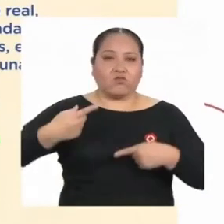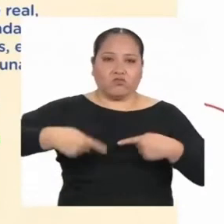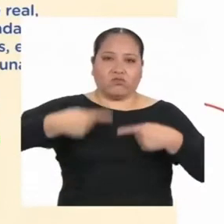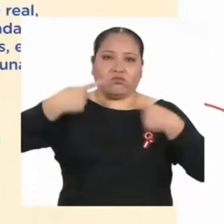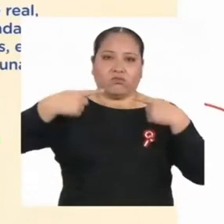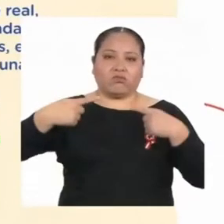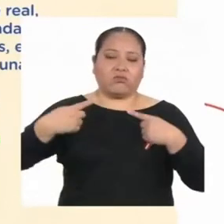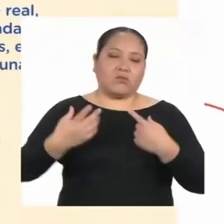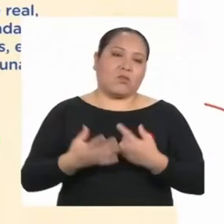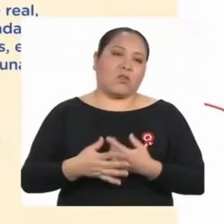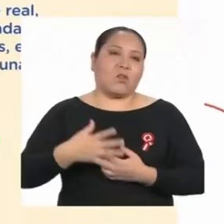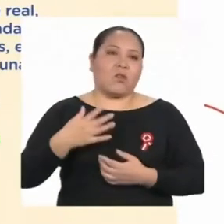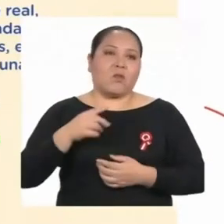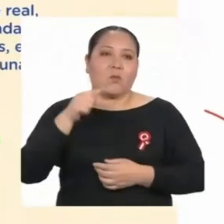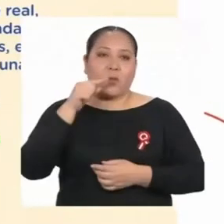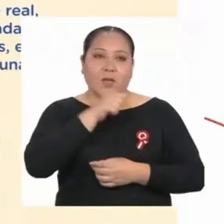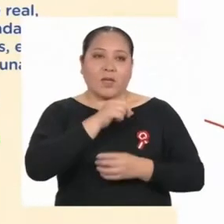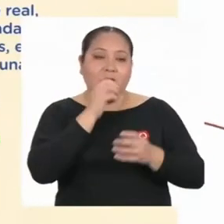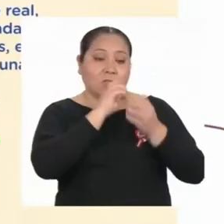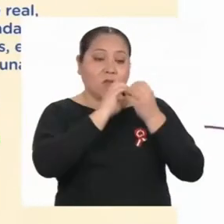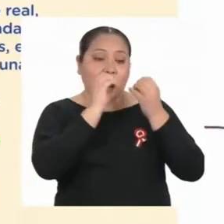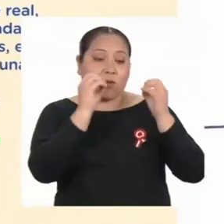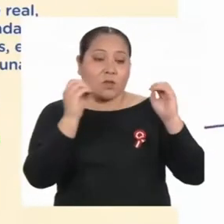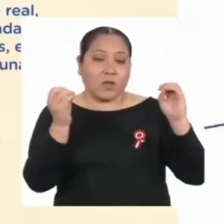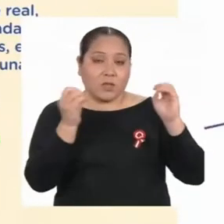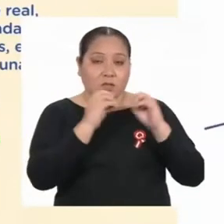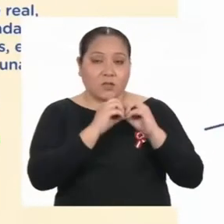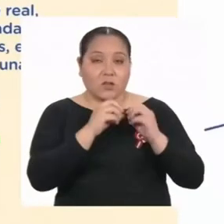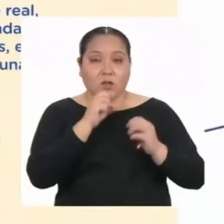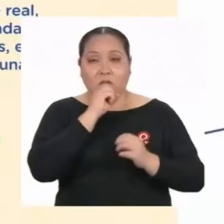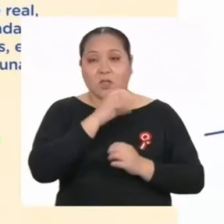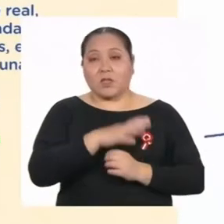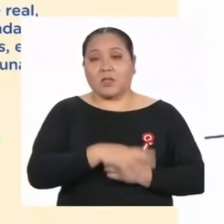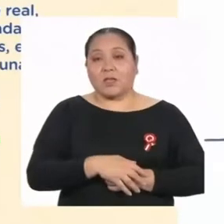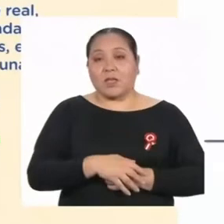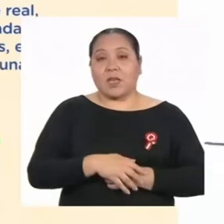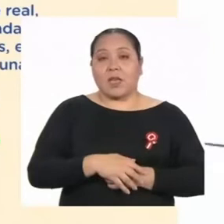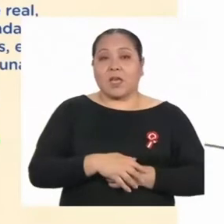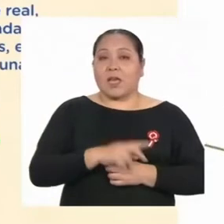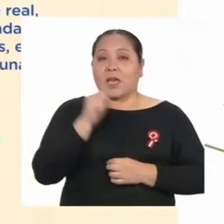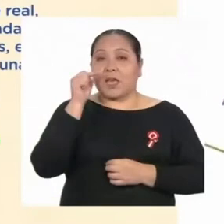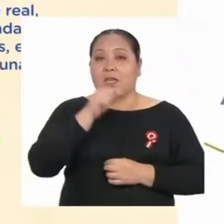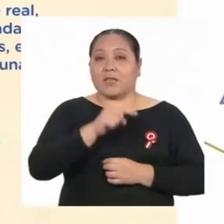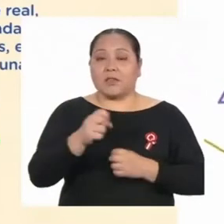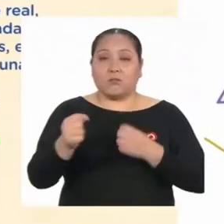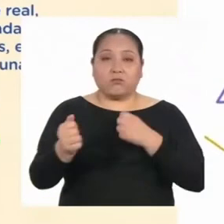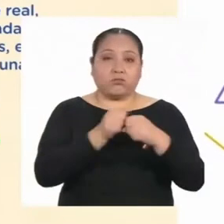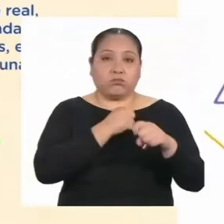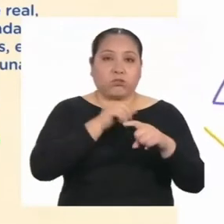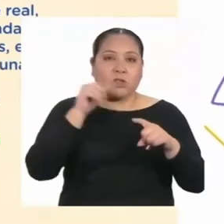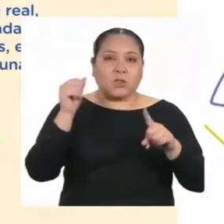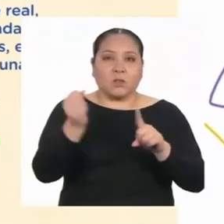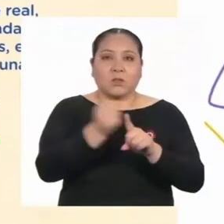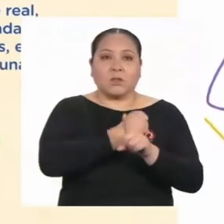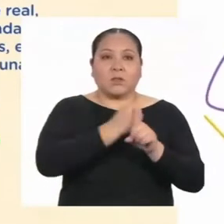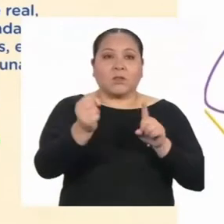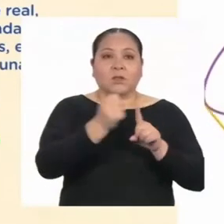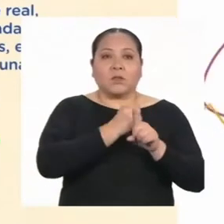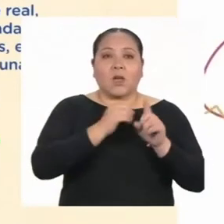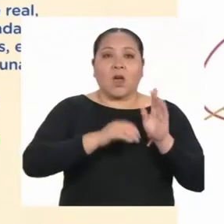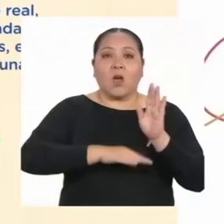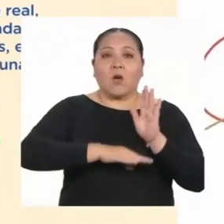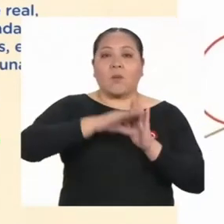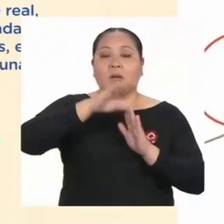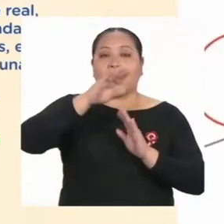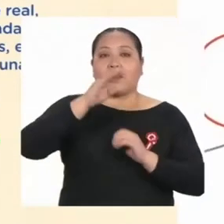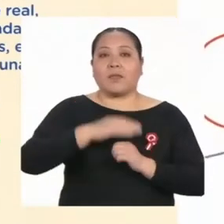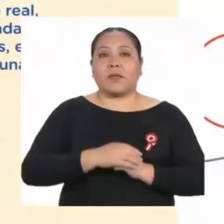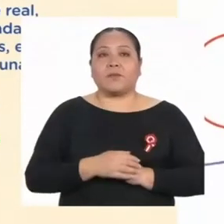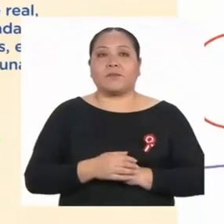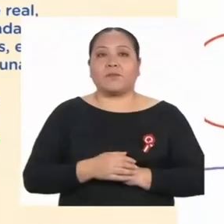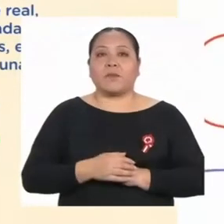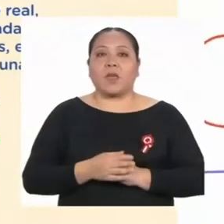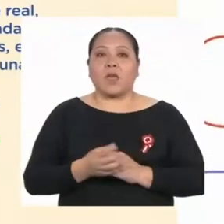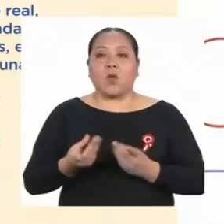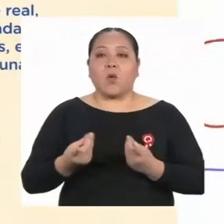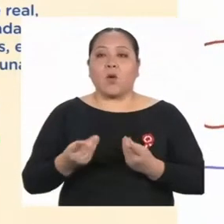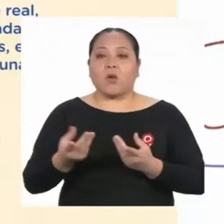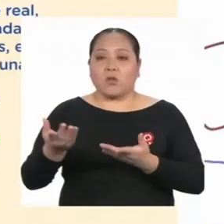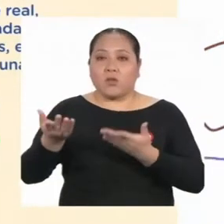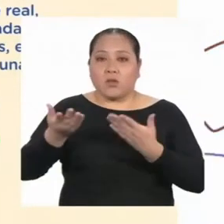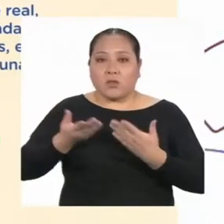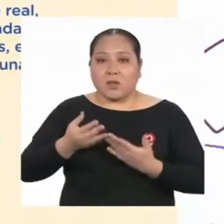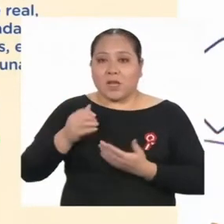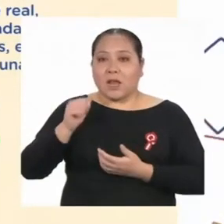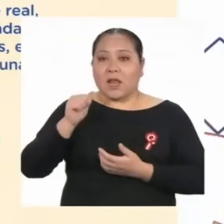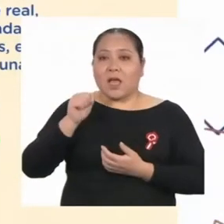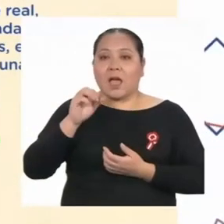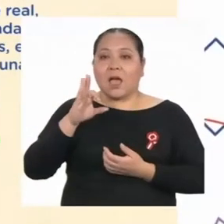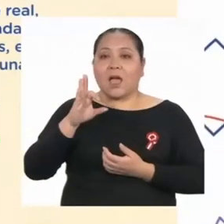parecido, porque en la oración anterior mencionan que la violencia va en aumento. Y cuando recibimos la afrenta,